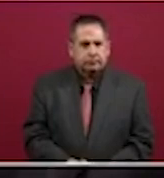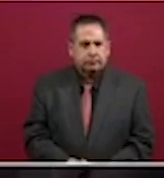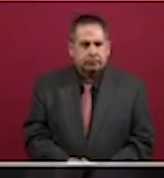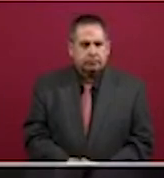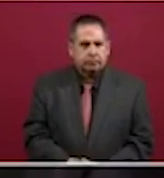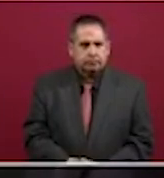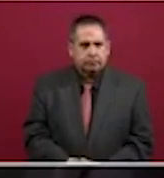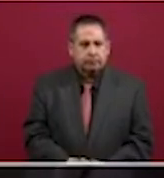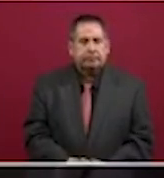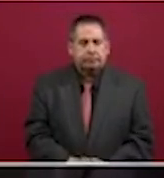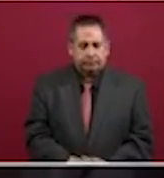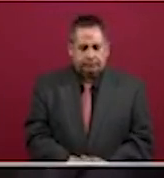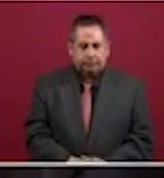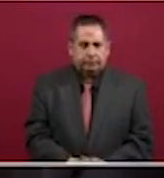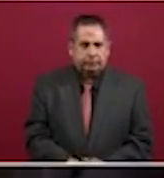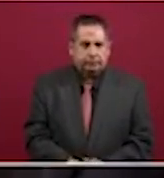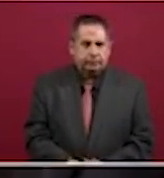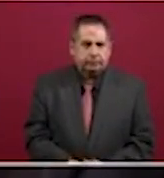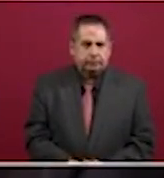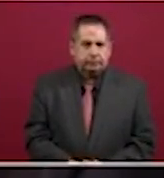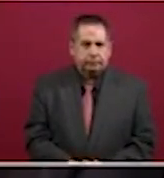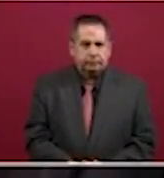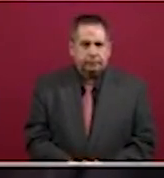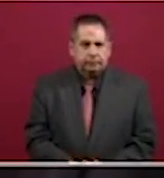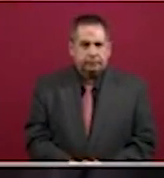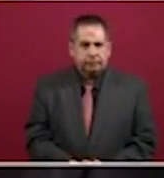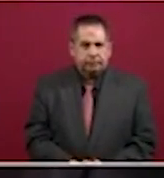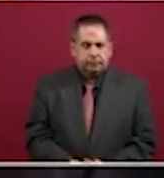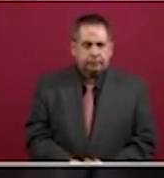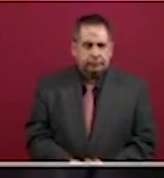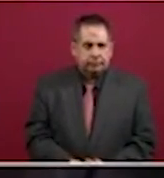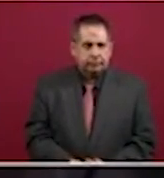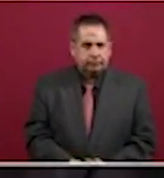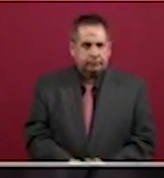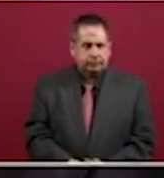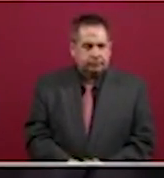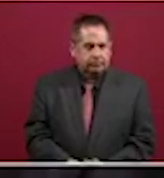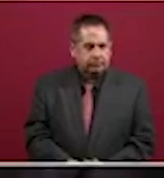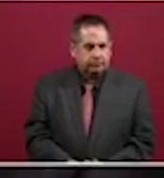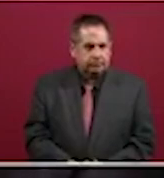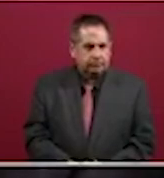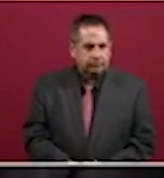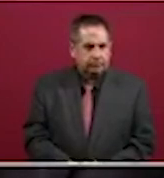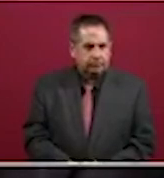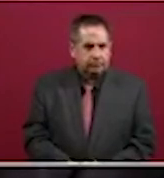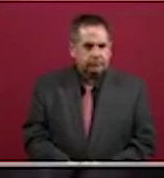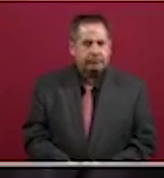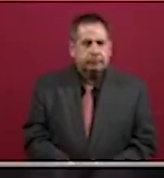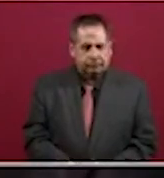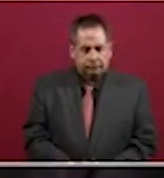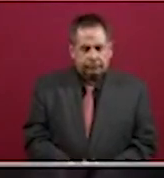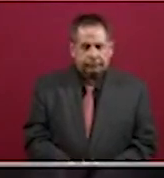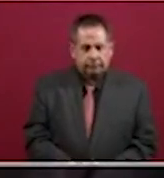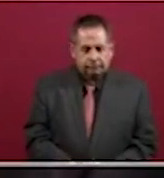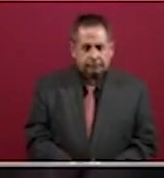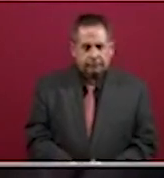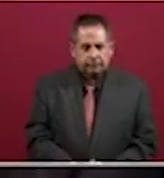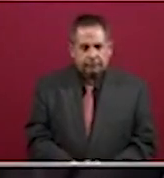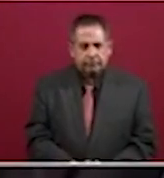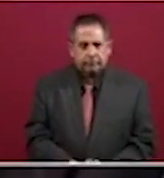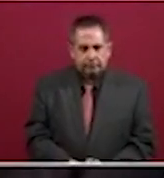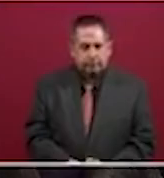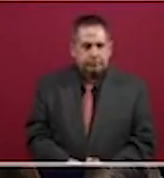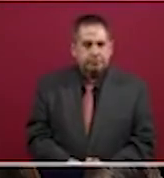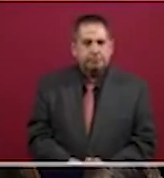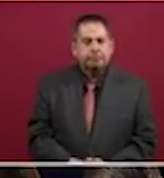esencial frente acción nuevo paso de boeing para definir su health respecto a